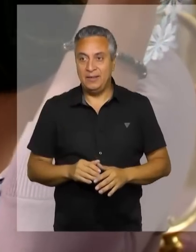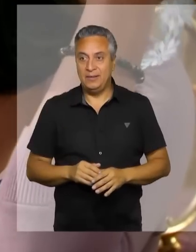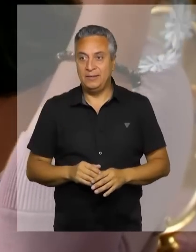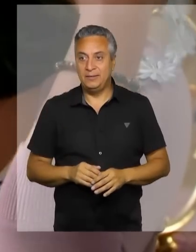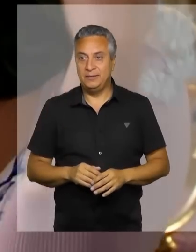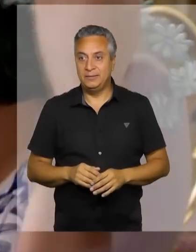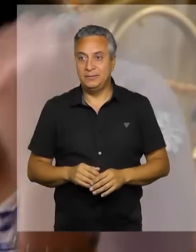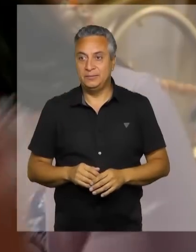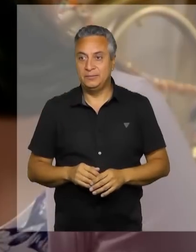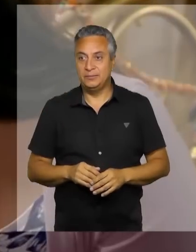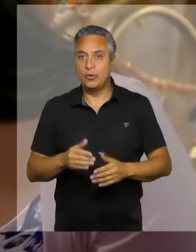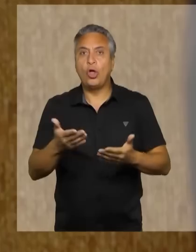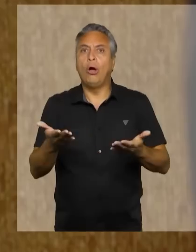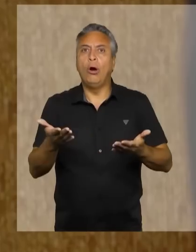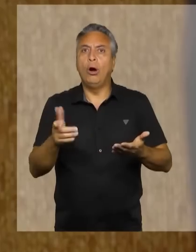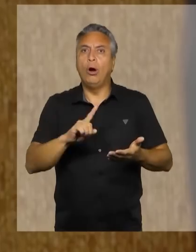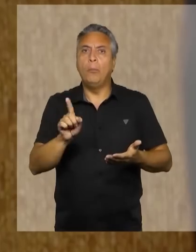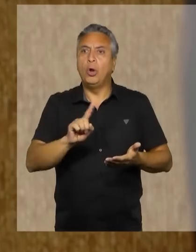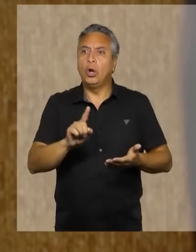¿Cómo no?